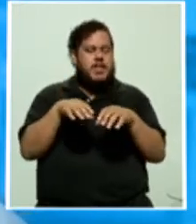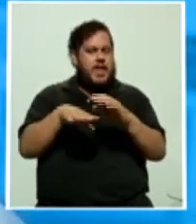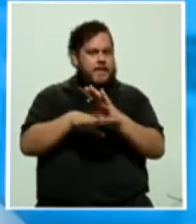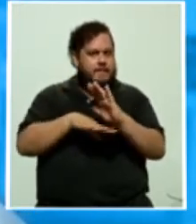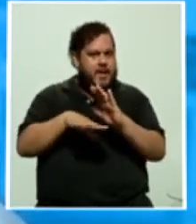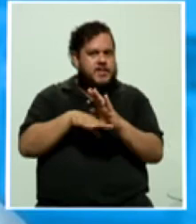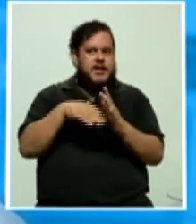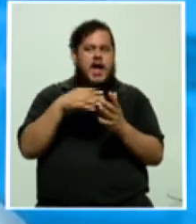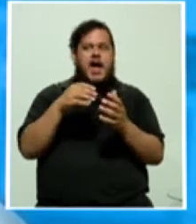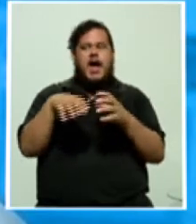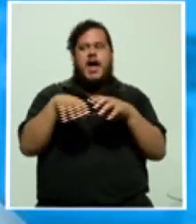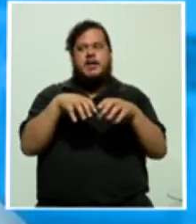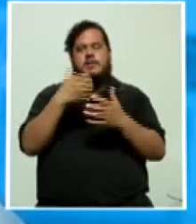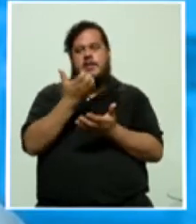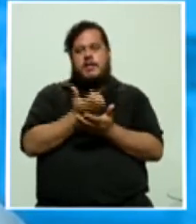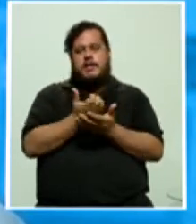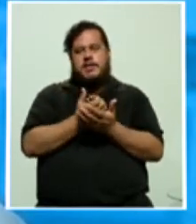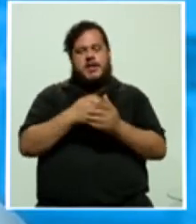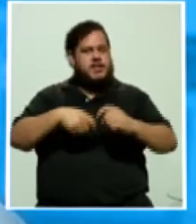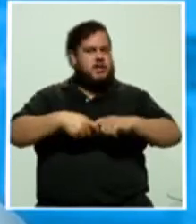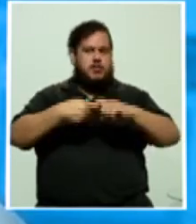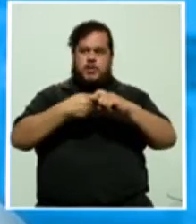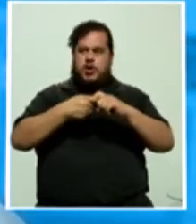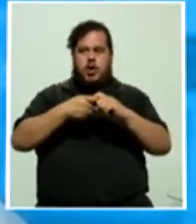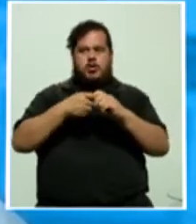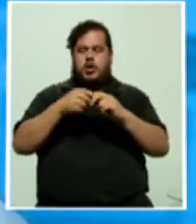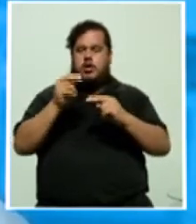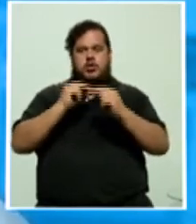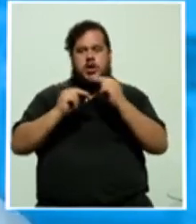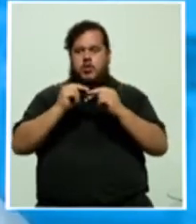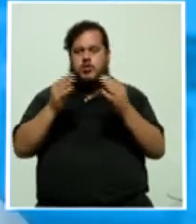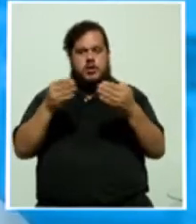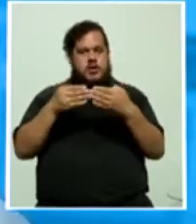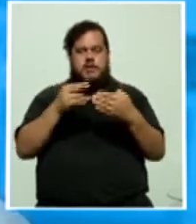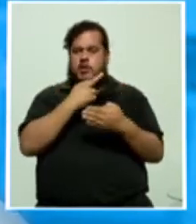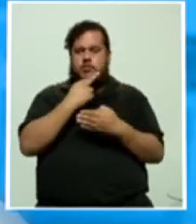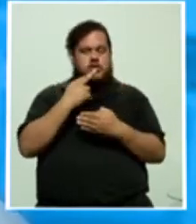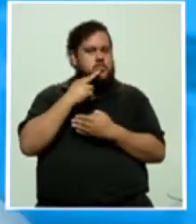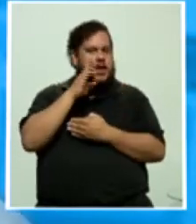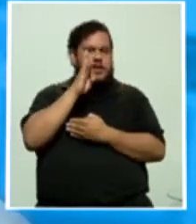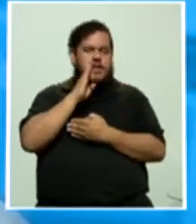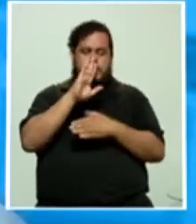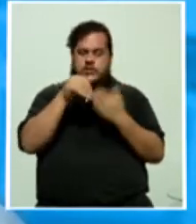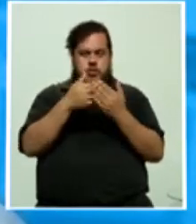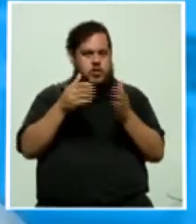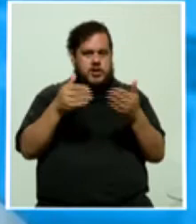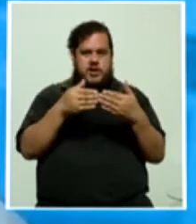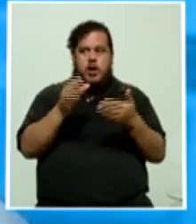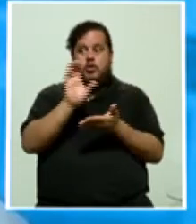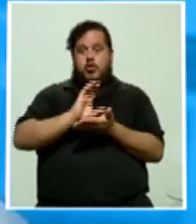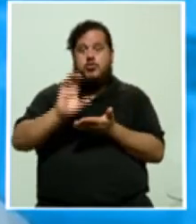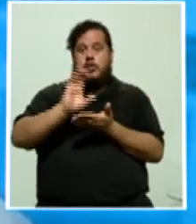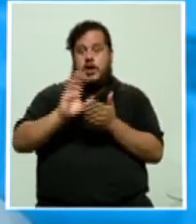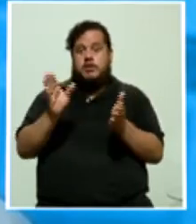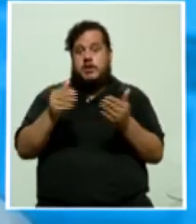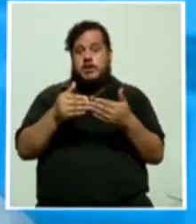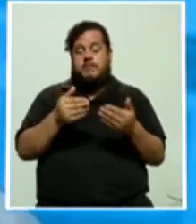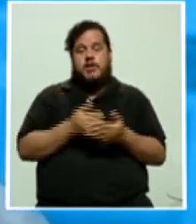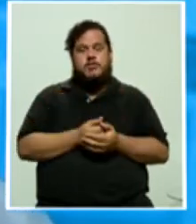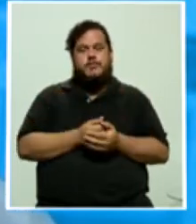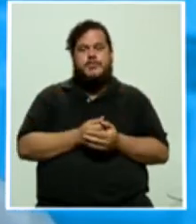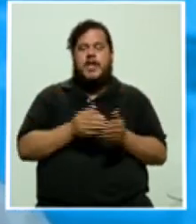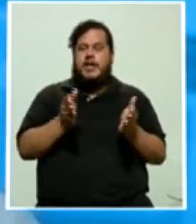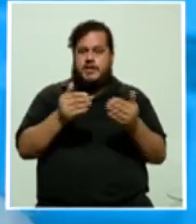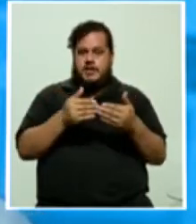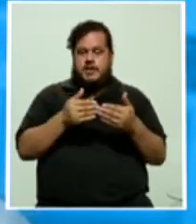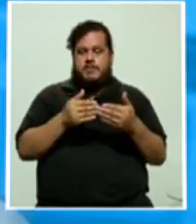económica está suspendida, los negocios cerrados, los restaurantes, los bares, los colegios. Finalmente se